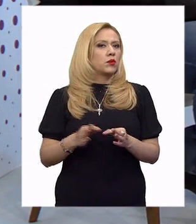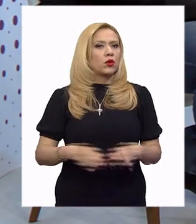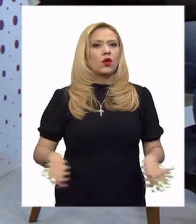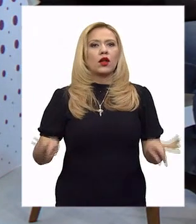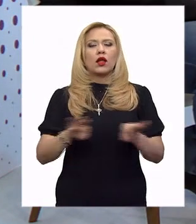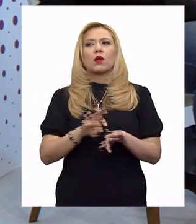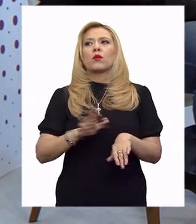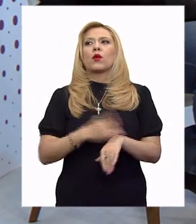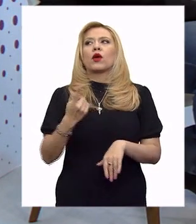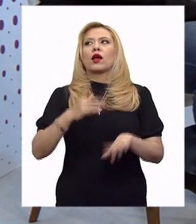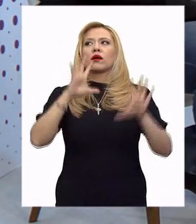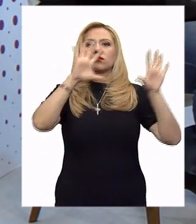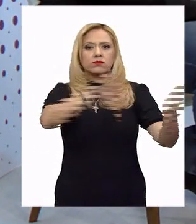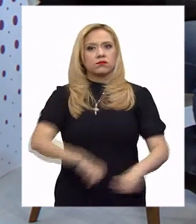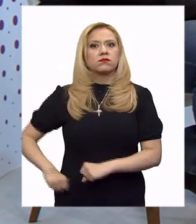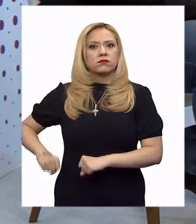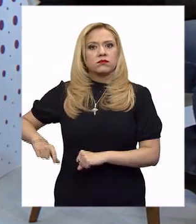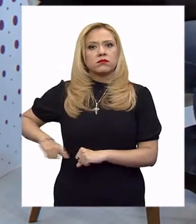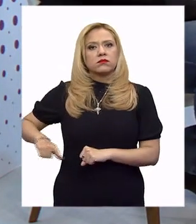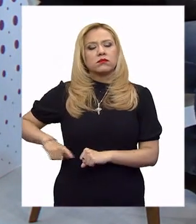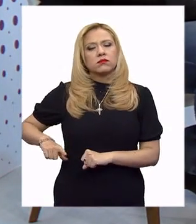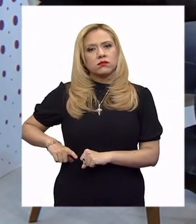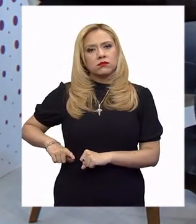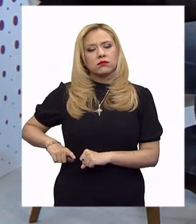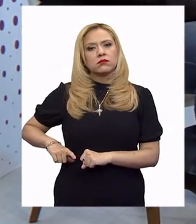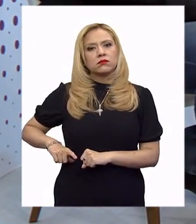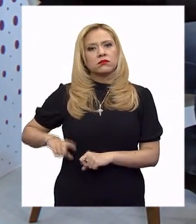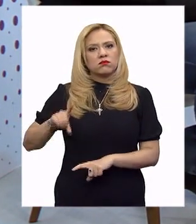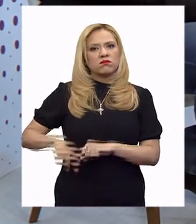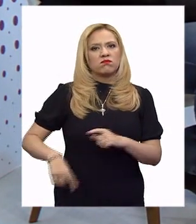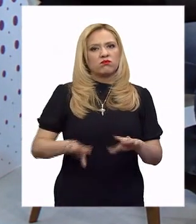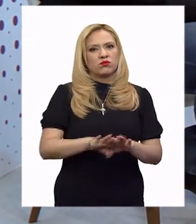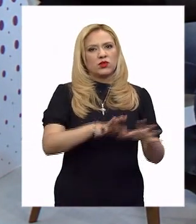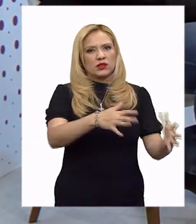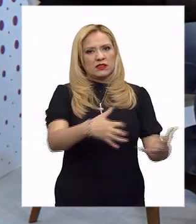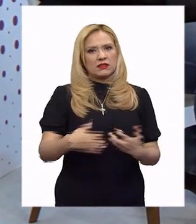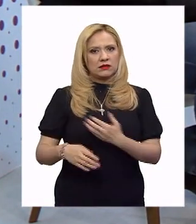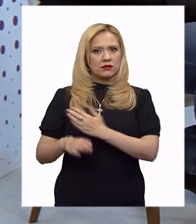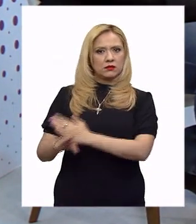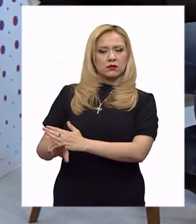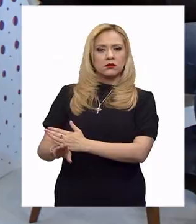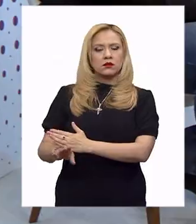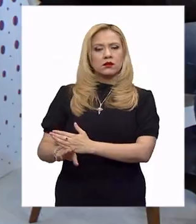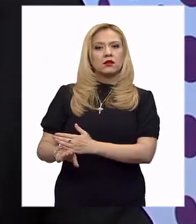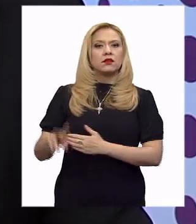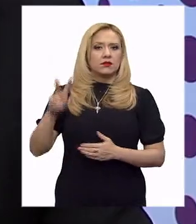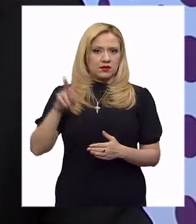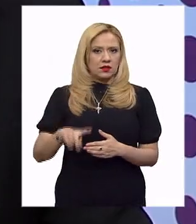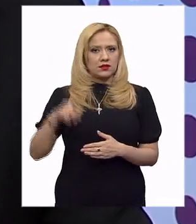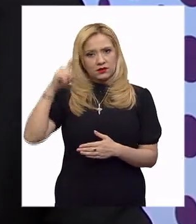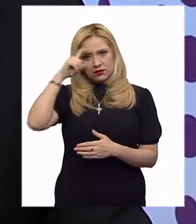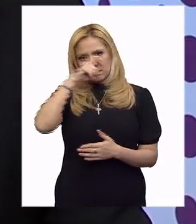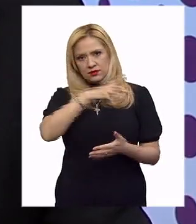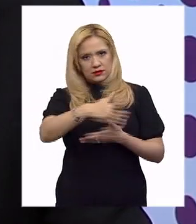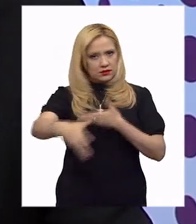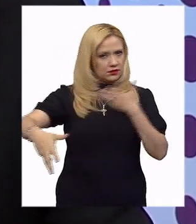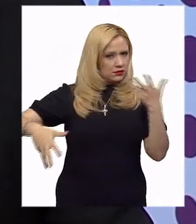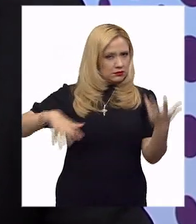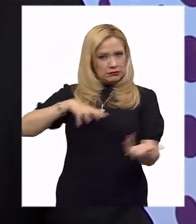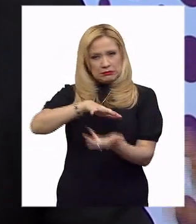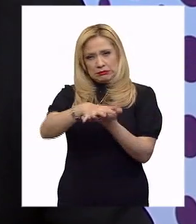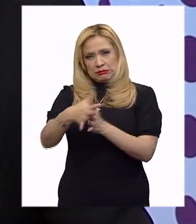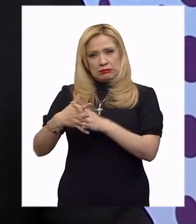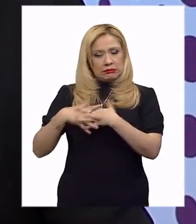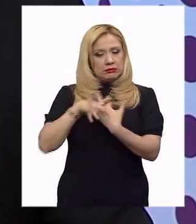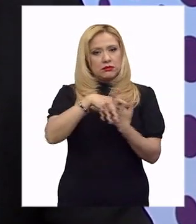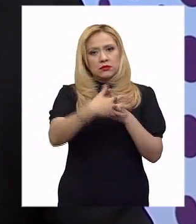parte de captura institucional que genera ciertas estructuras y complejiza ciertas actuaciones que hacen que se distorsione el